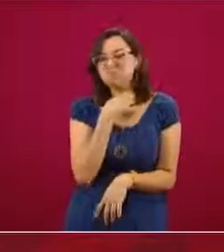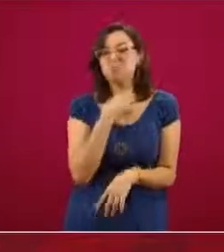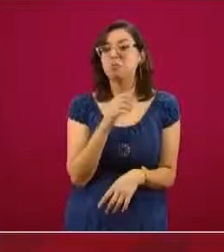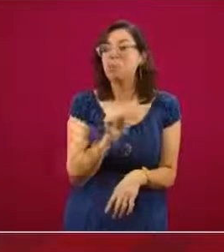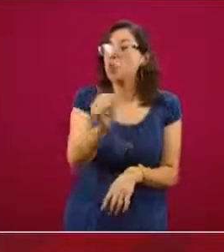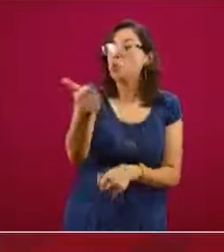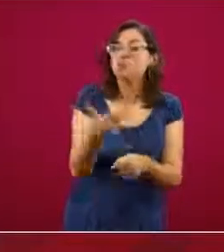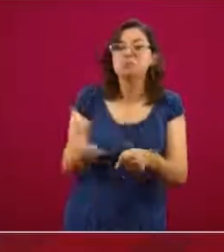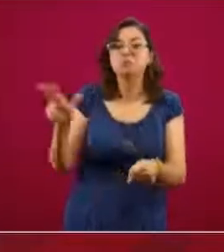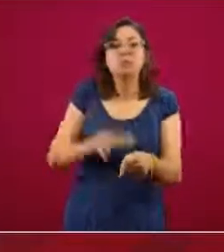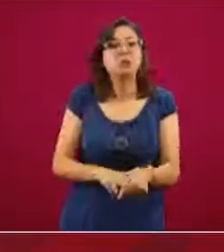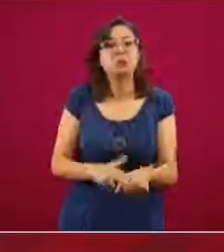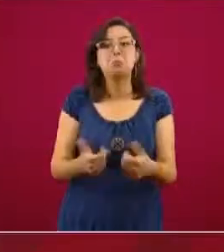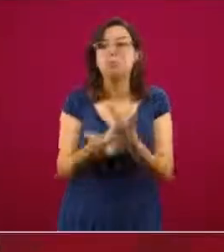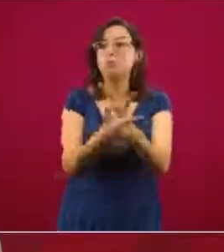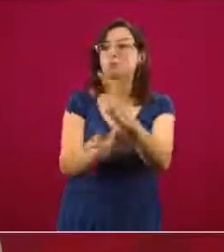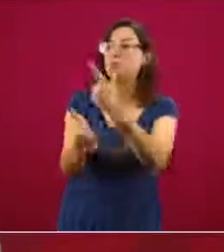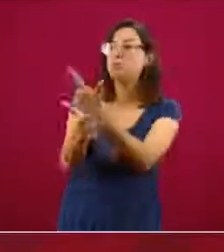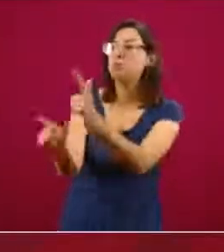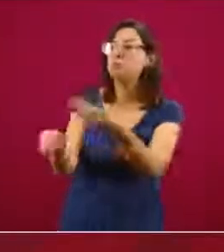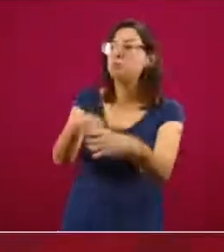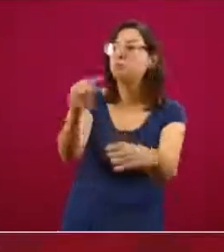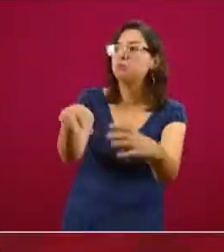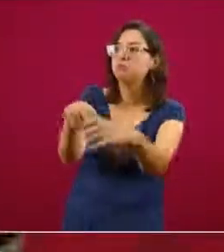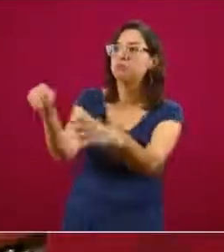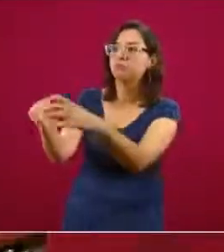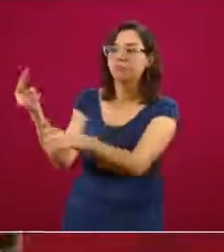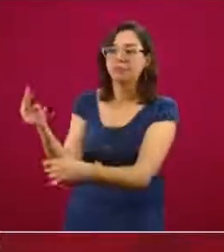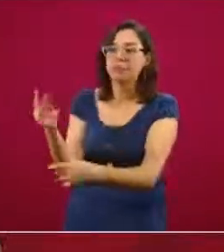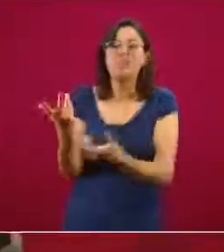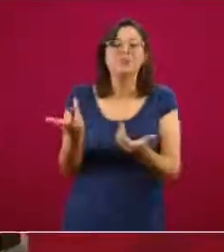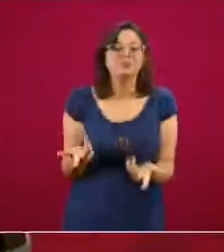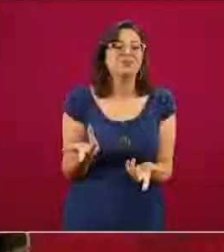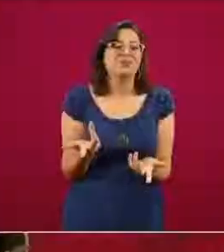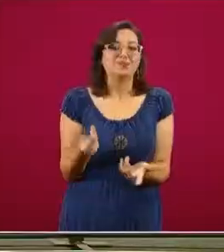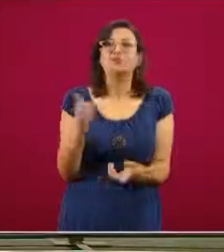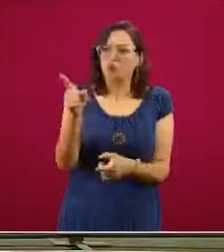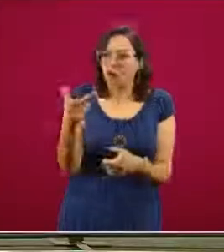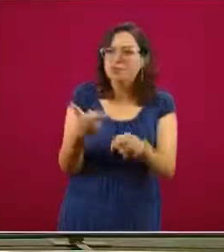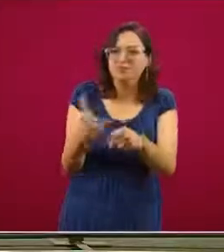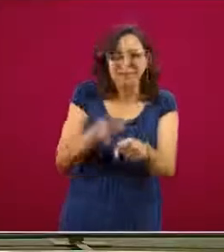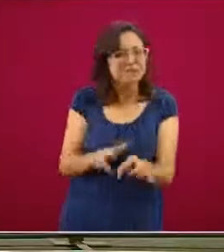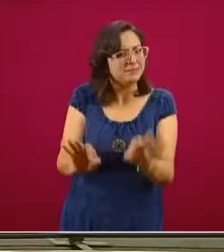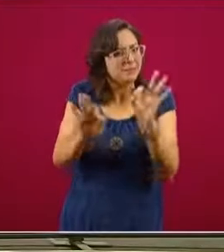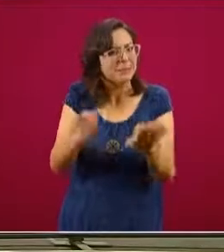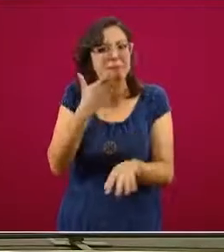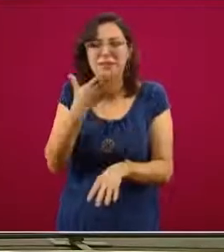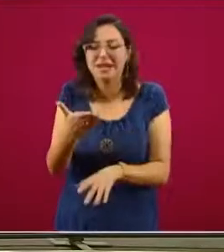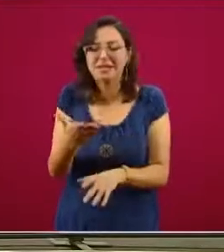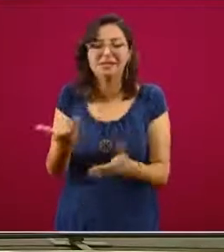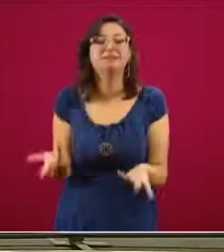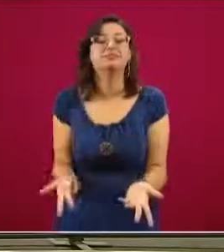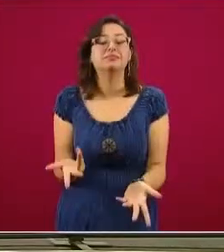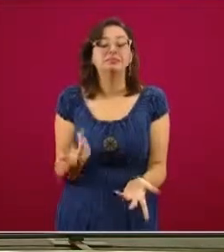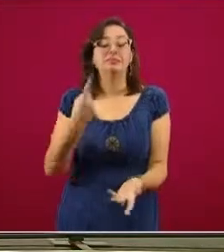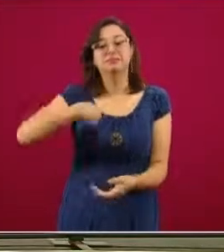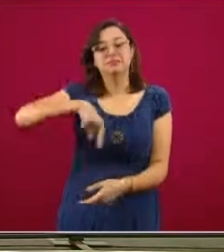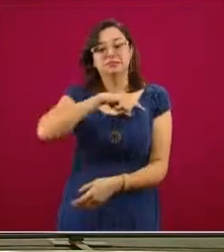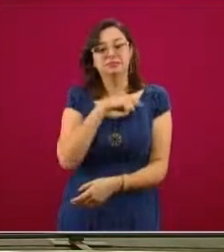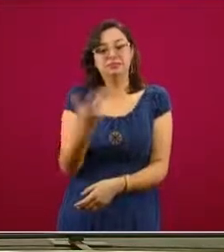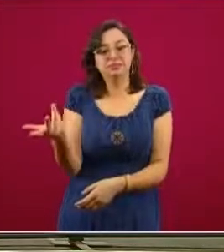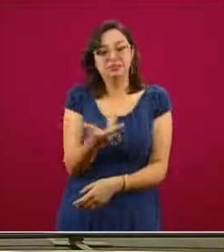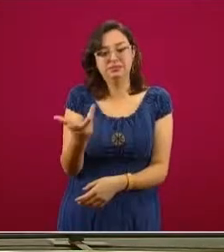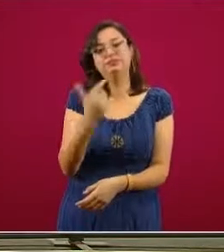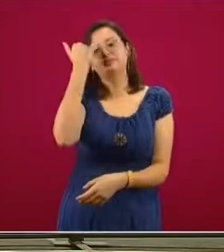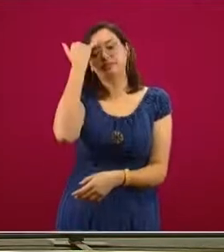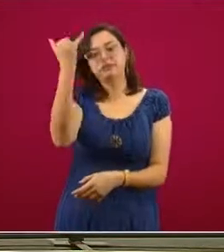que tenemos otros espacios disponibles. Entonces, justo y que son igualmente buenos también. Y lo que estamos haciendo precisamente con esta